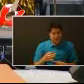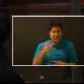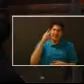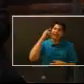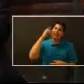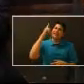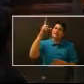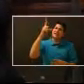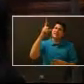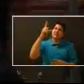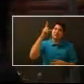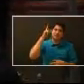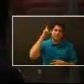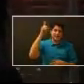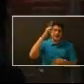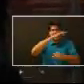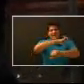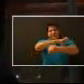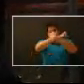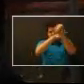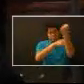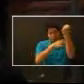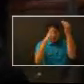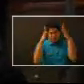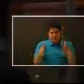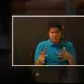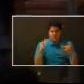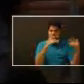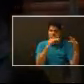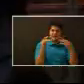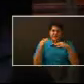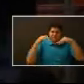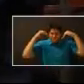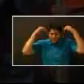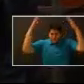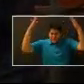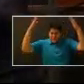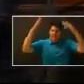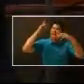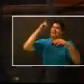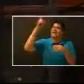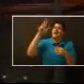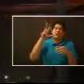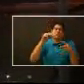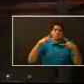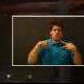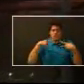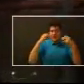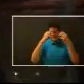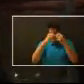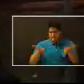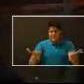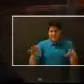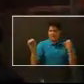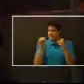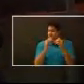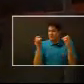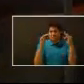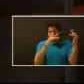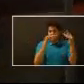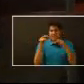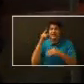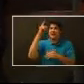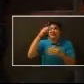el Señor es, Él es poderoso guerrero, poderoso gigante. Él no ha perdido ninguna batalla, Él va delante